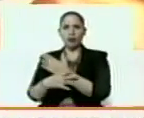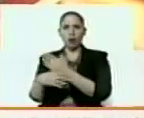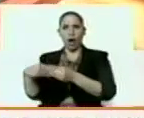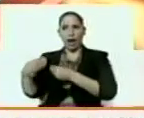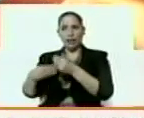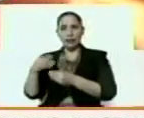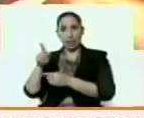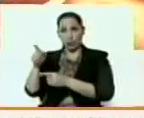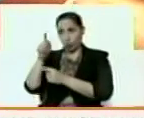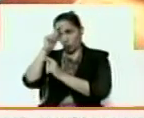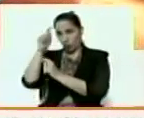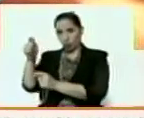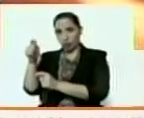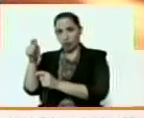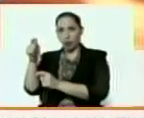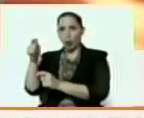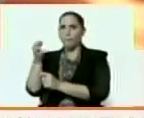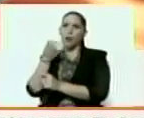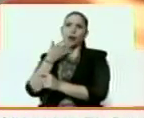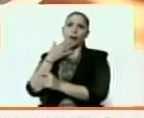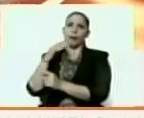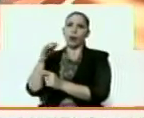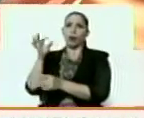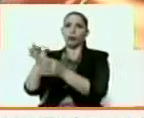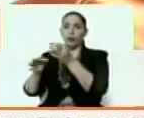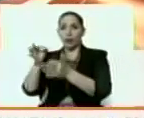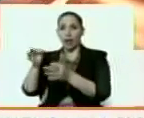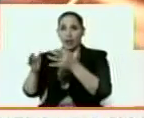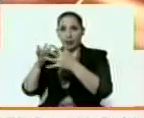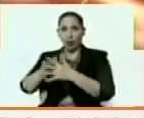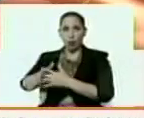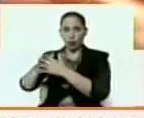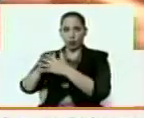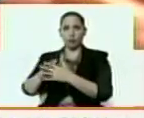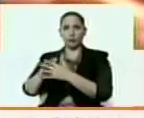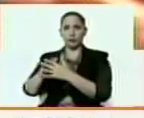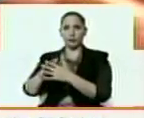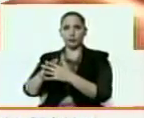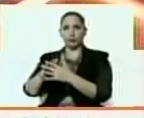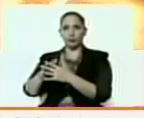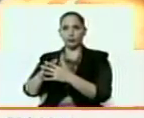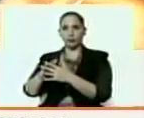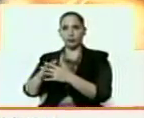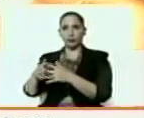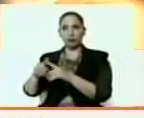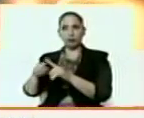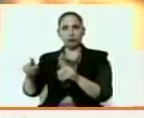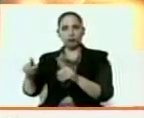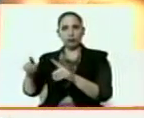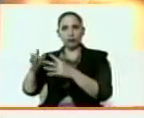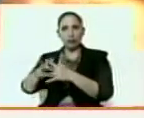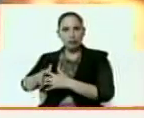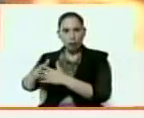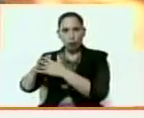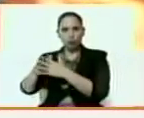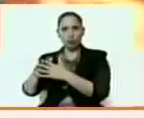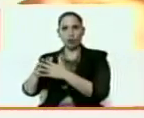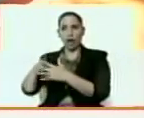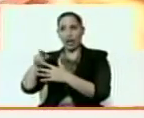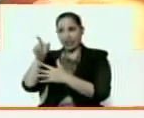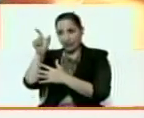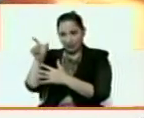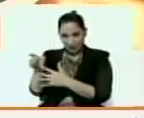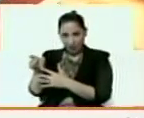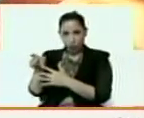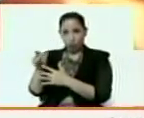son reconocidos desde el punto de vista de los tribunales de los Estados Unidos, para los efectos de Estados Unidos, este señor José